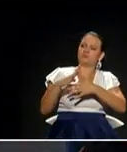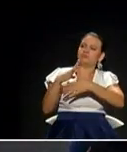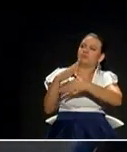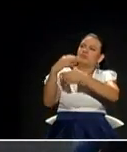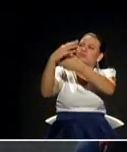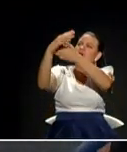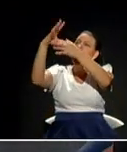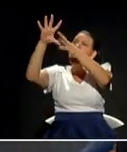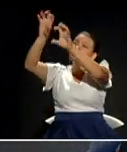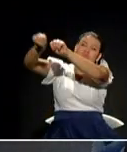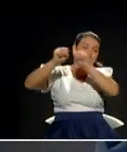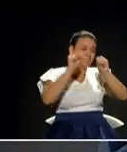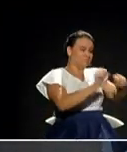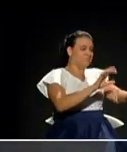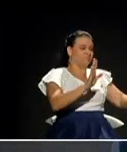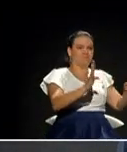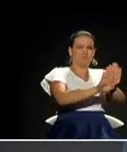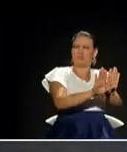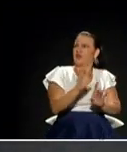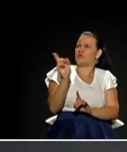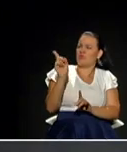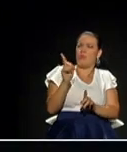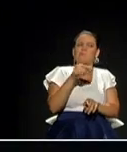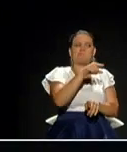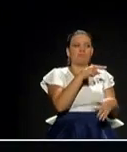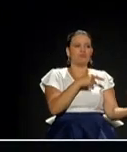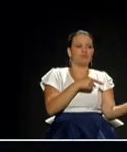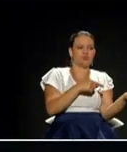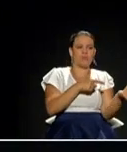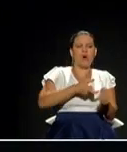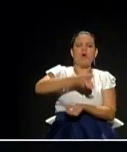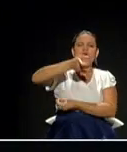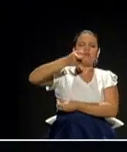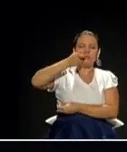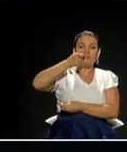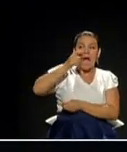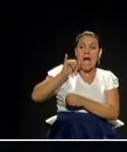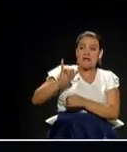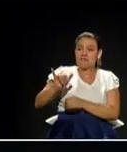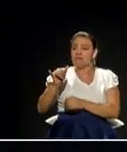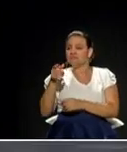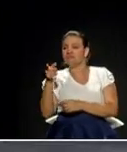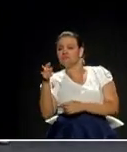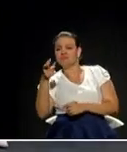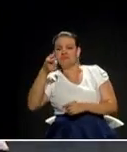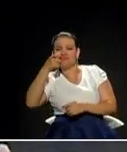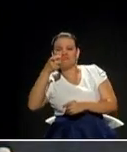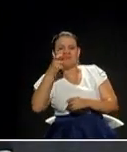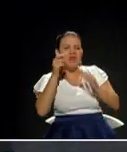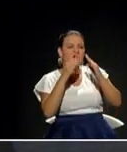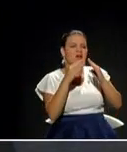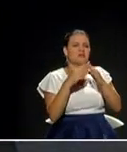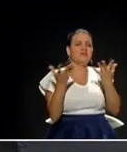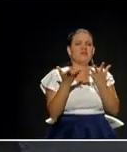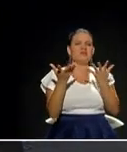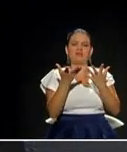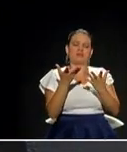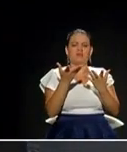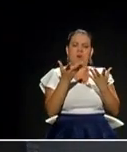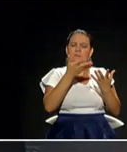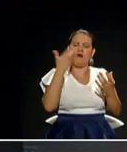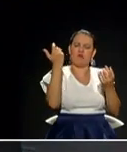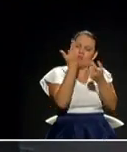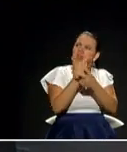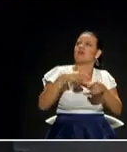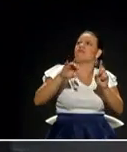nos ayuda a que eso no pase que no las tengan decomisan en sus casas tener retenidas en jaulas como la ciudadanía también haya denunciando y